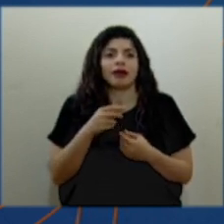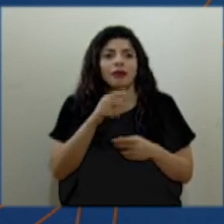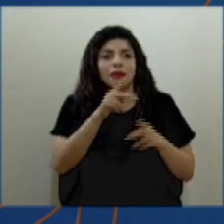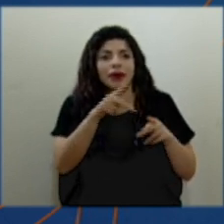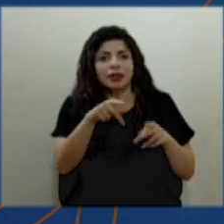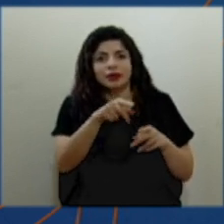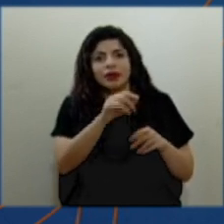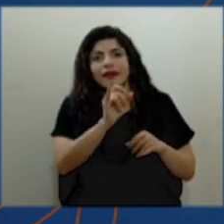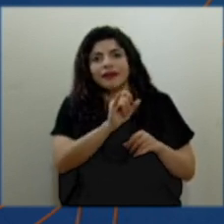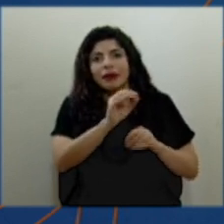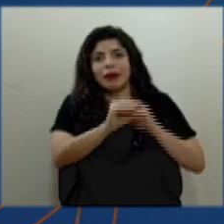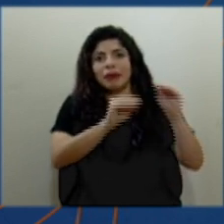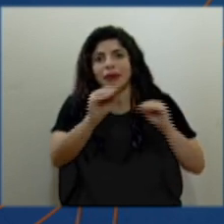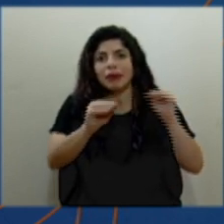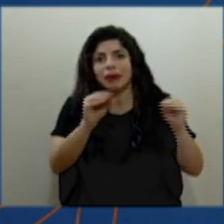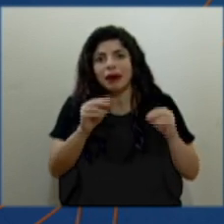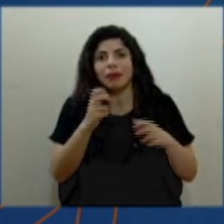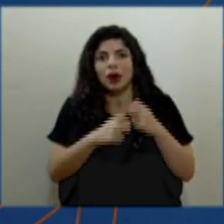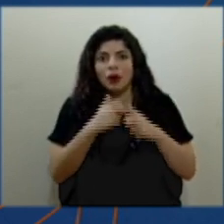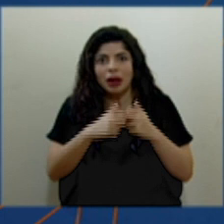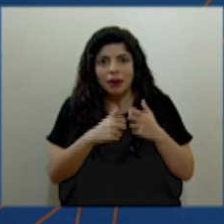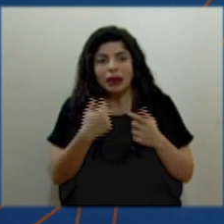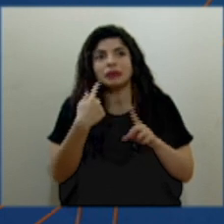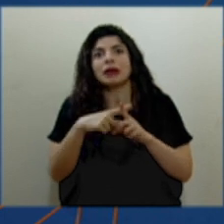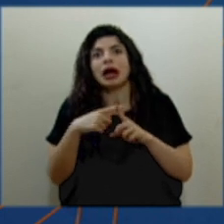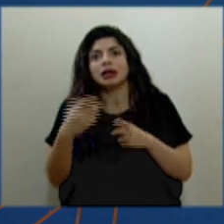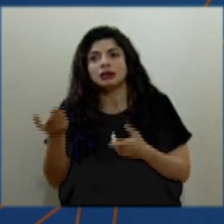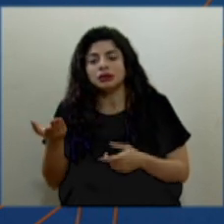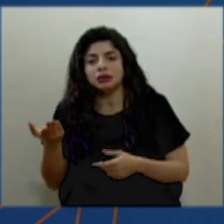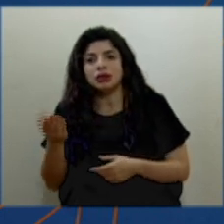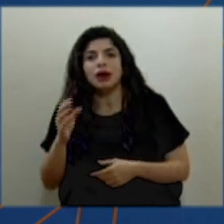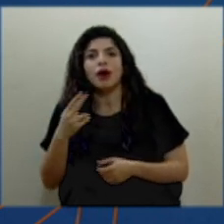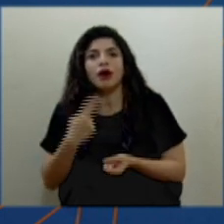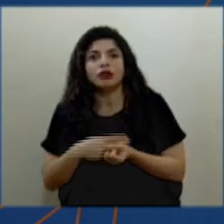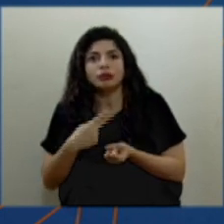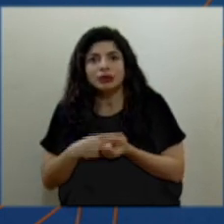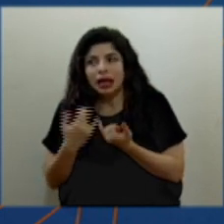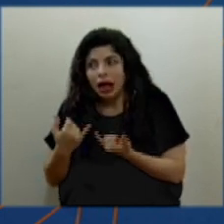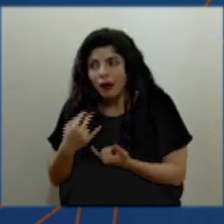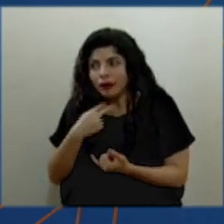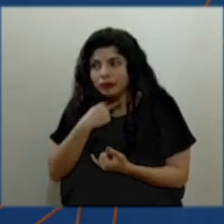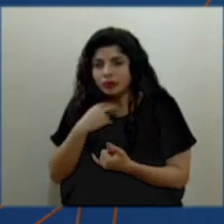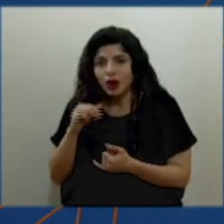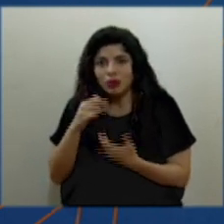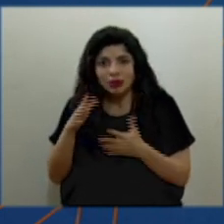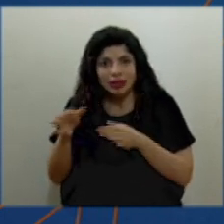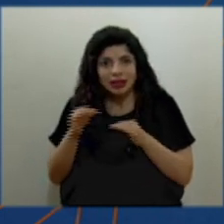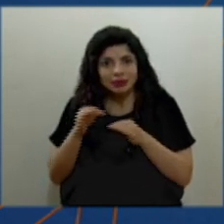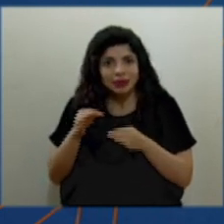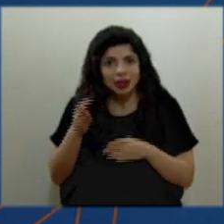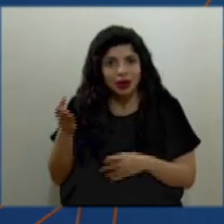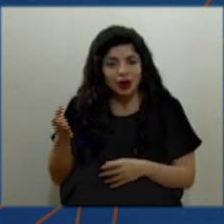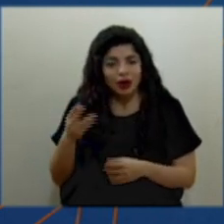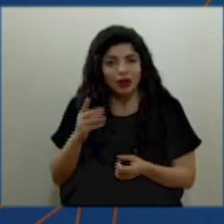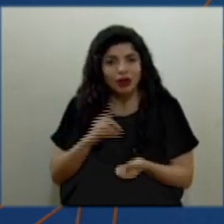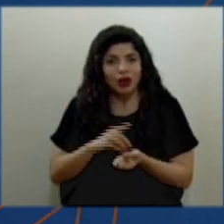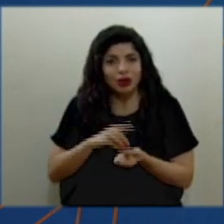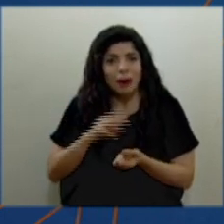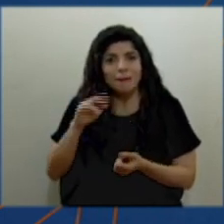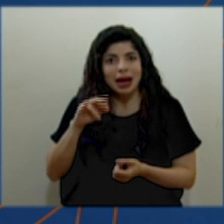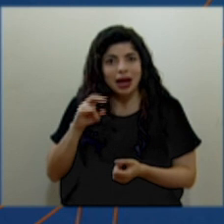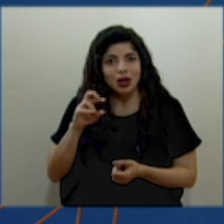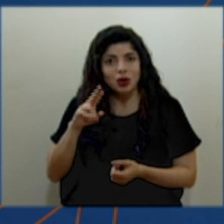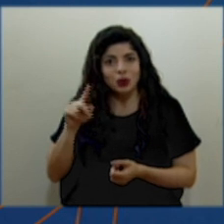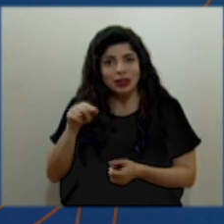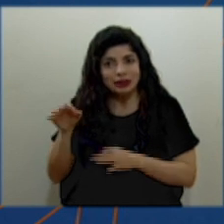y problemas en todo el país, más con el sistema hospitalario, como ya lo describió el doctor Mario